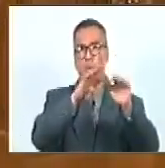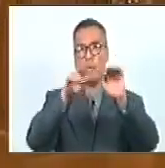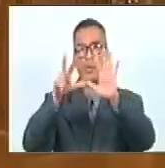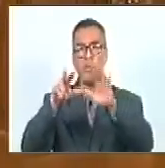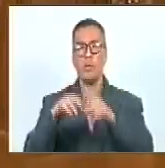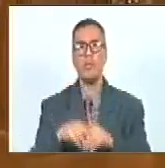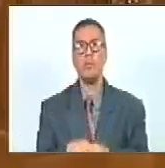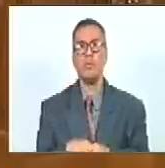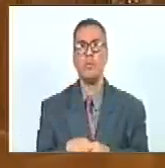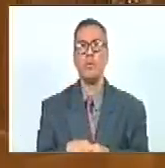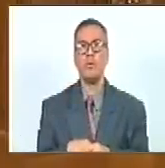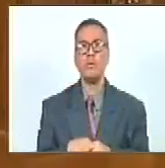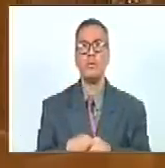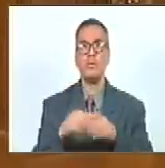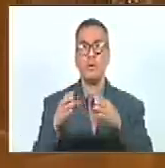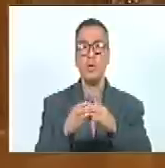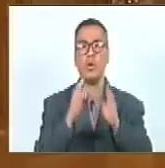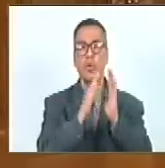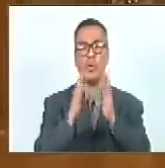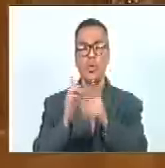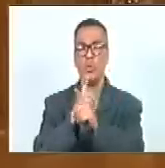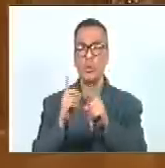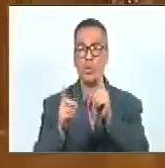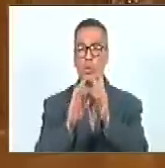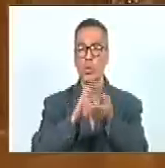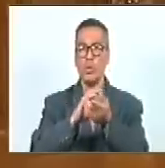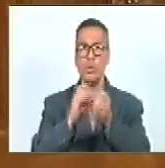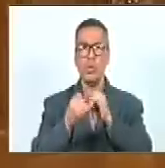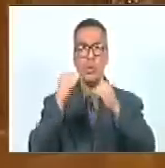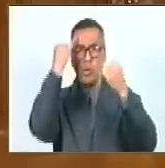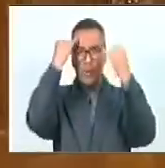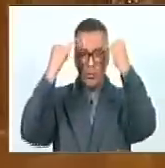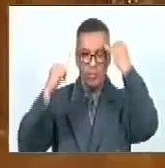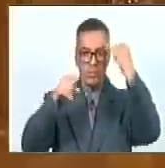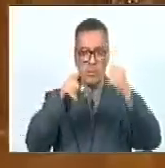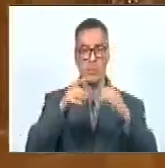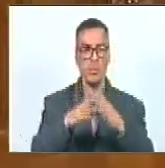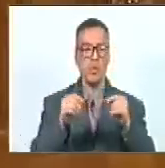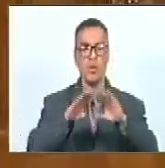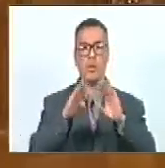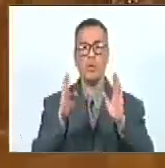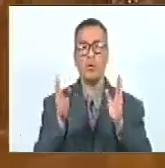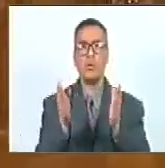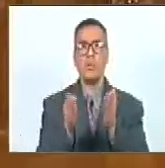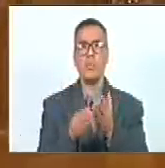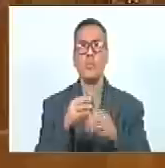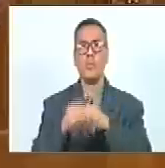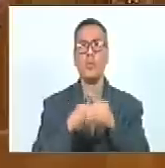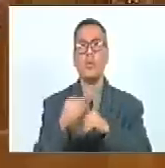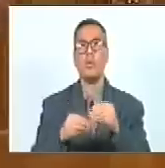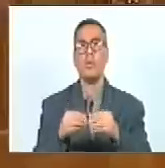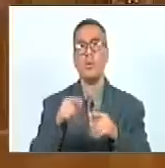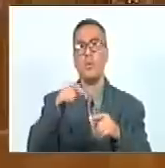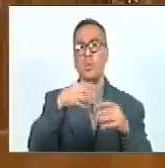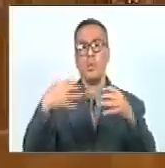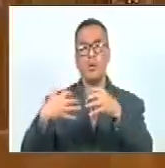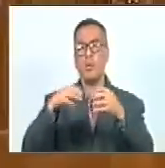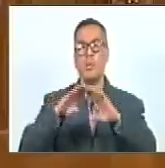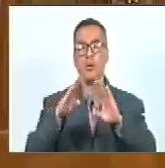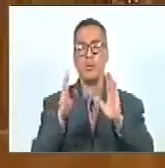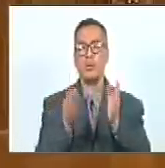1830-1998, del reordenamiento geoestratégico del mundo como consecuencia de la Segunda Guerra